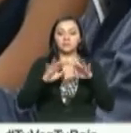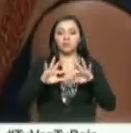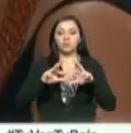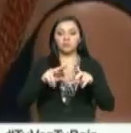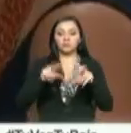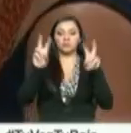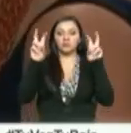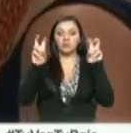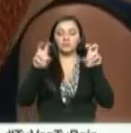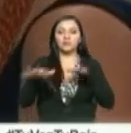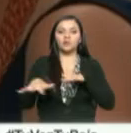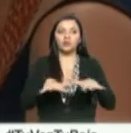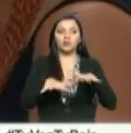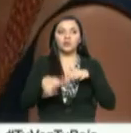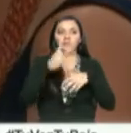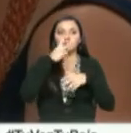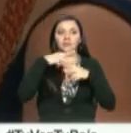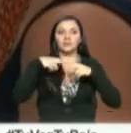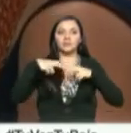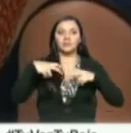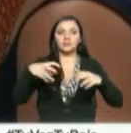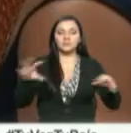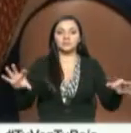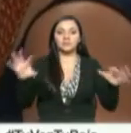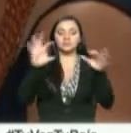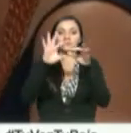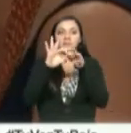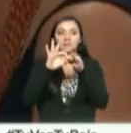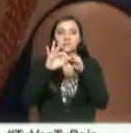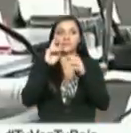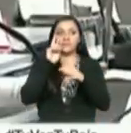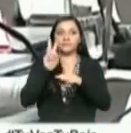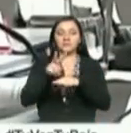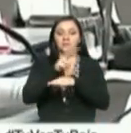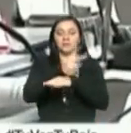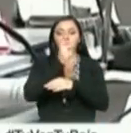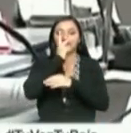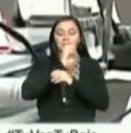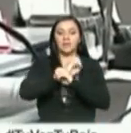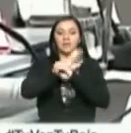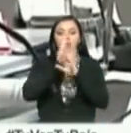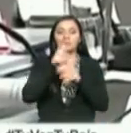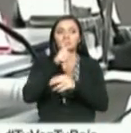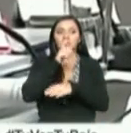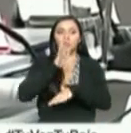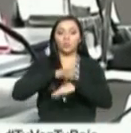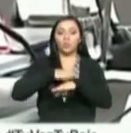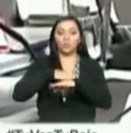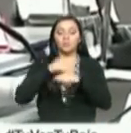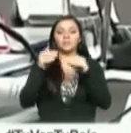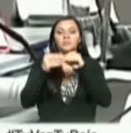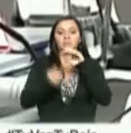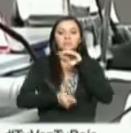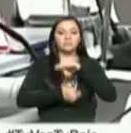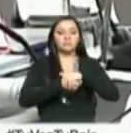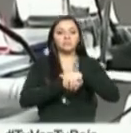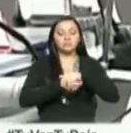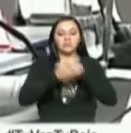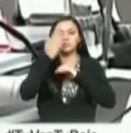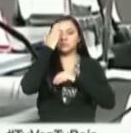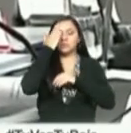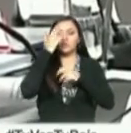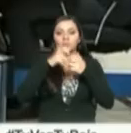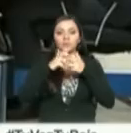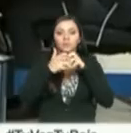coordine acciones de investigación conjuntamente con la Fiscalía para determinar autores, cómplices y encubridores de los hechos de corrupción